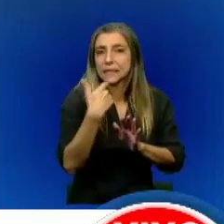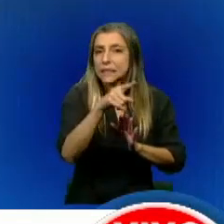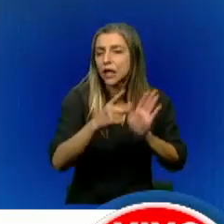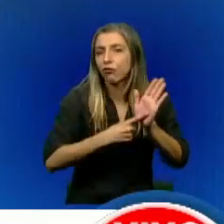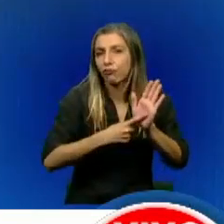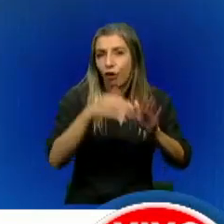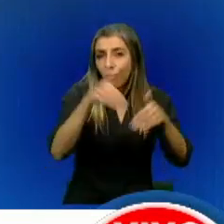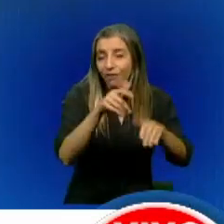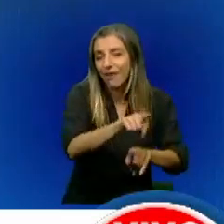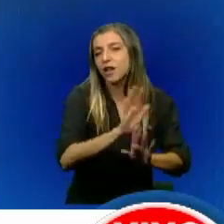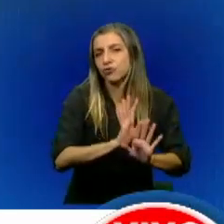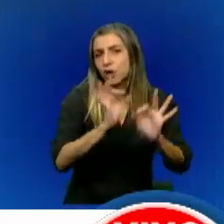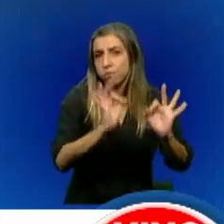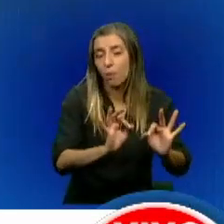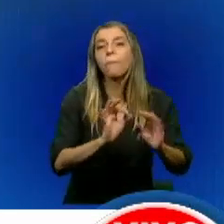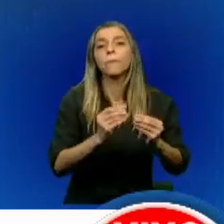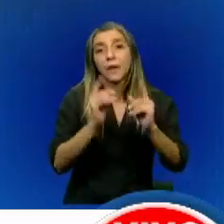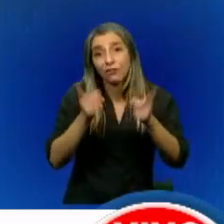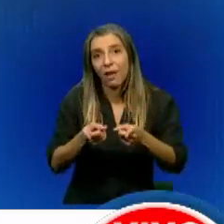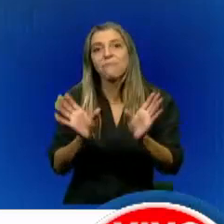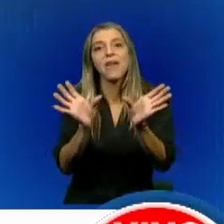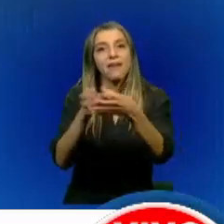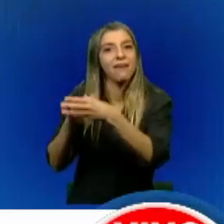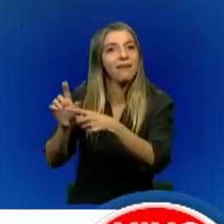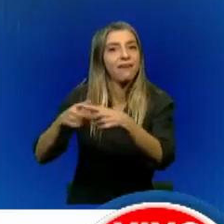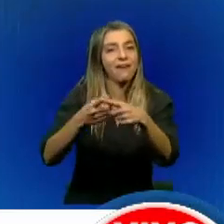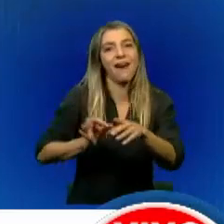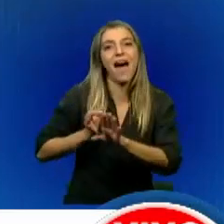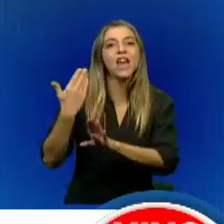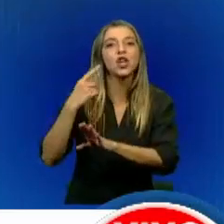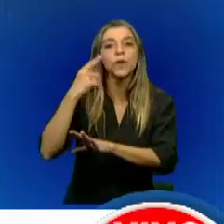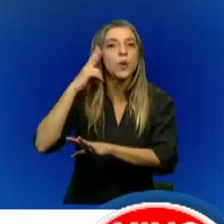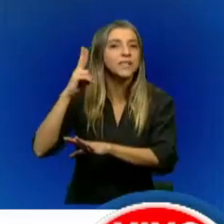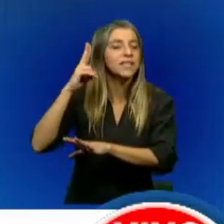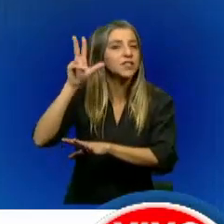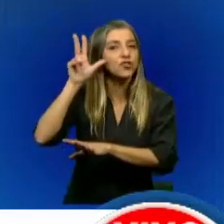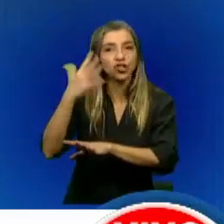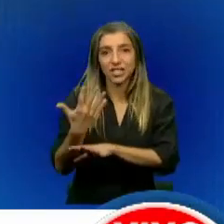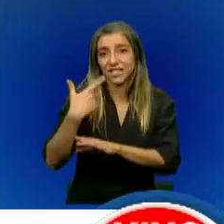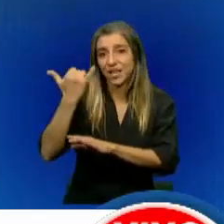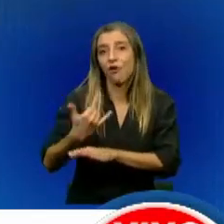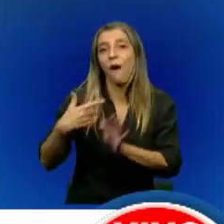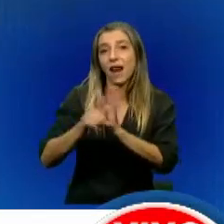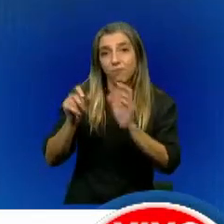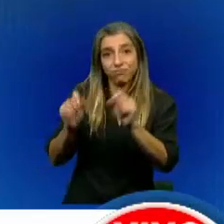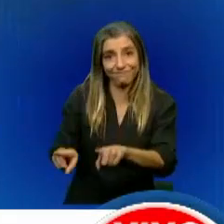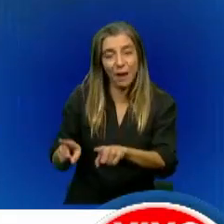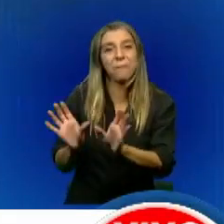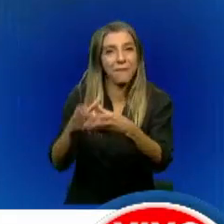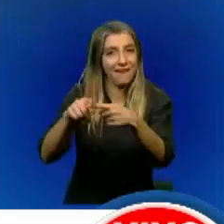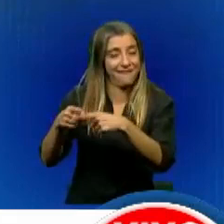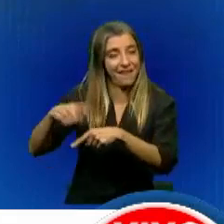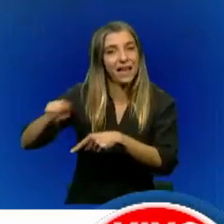por la Ley Fundamental de los Partidos Políticos del año 1985, por la legislación electoral de